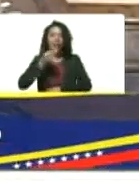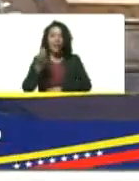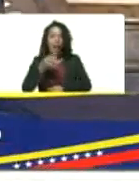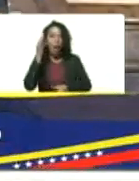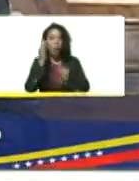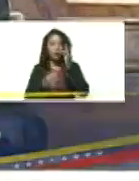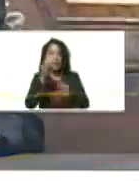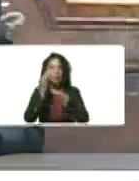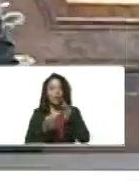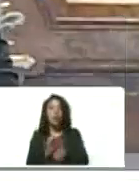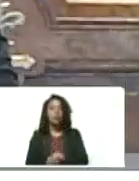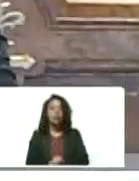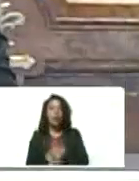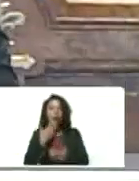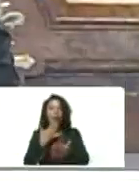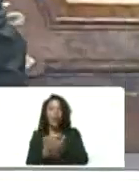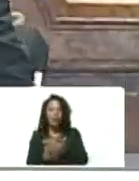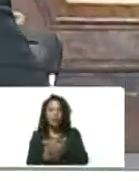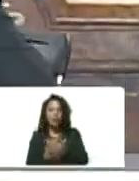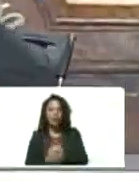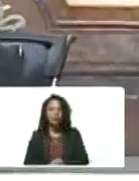justicia gracias